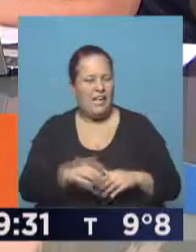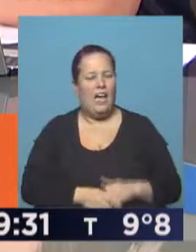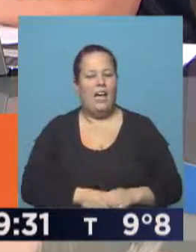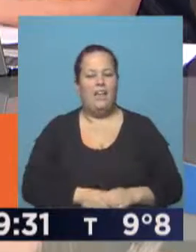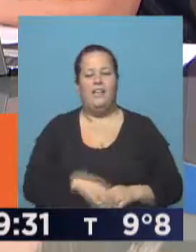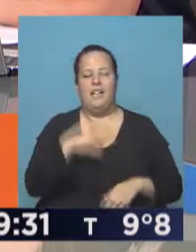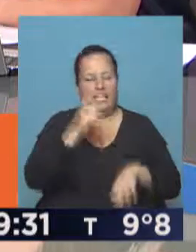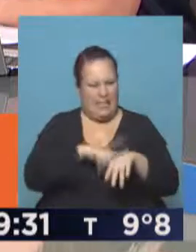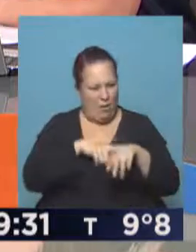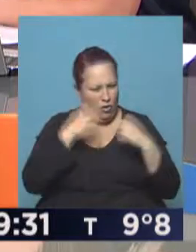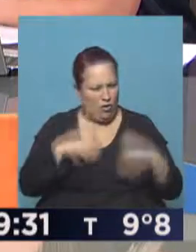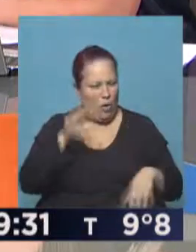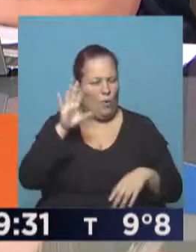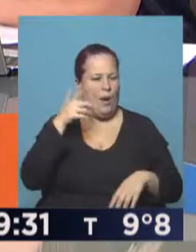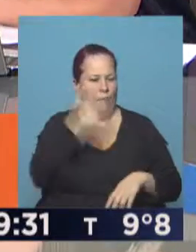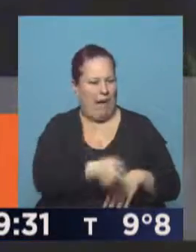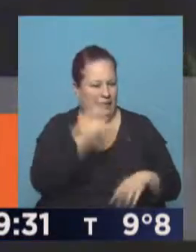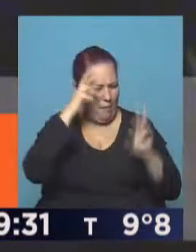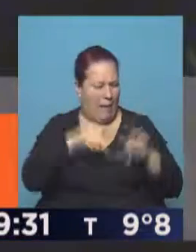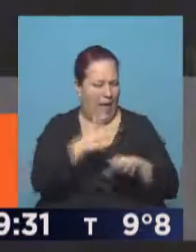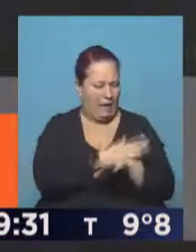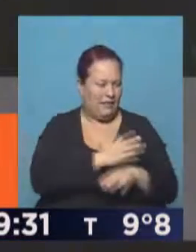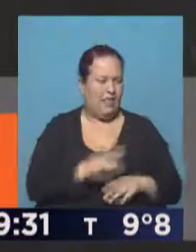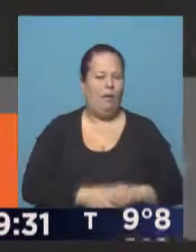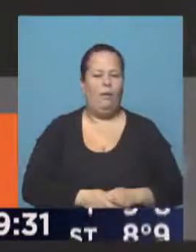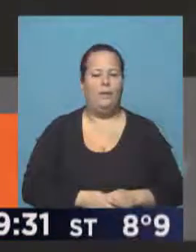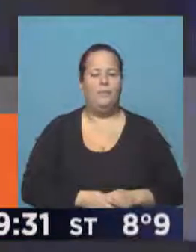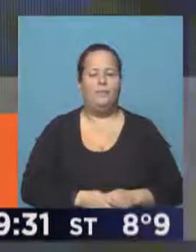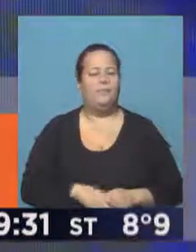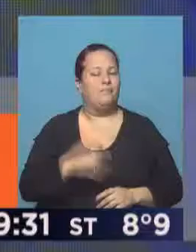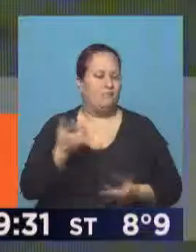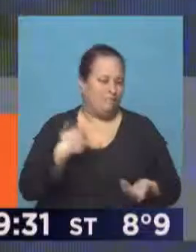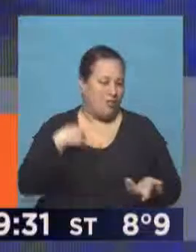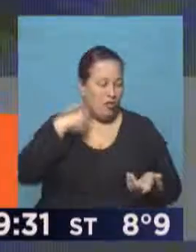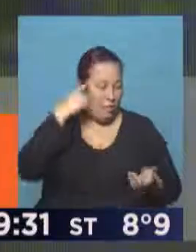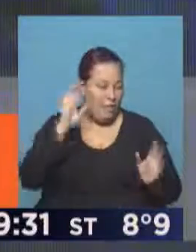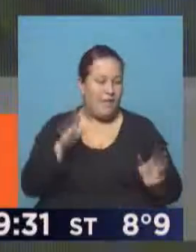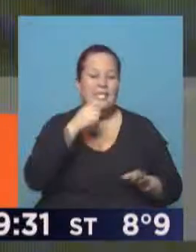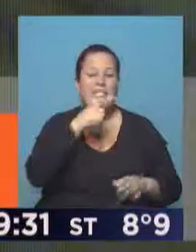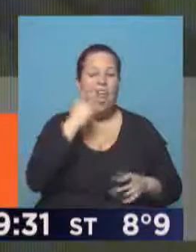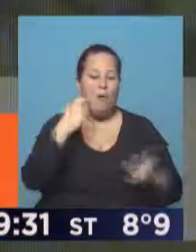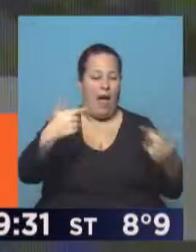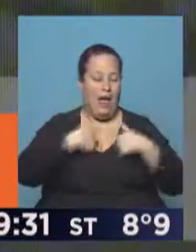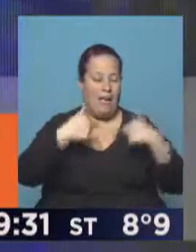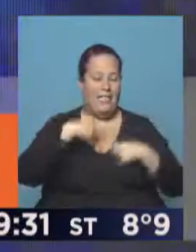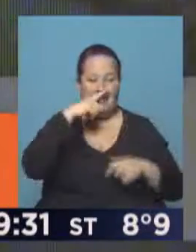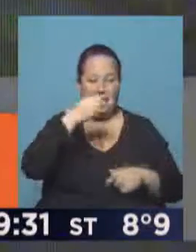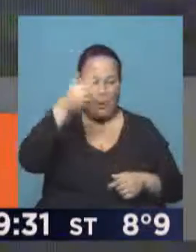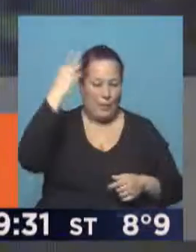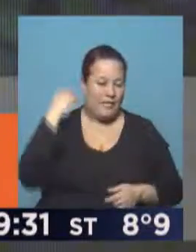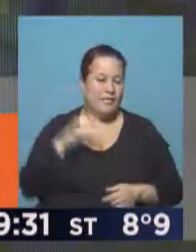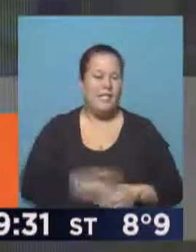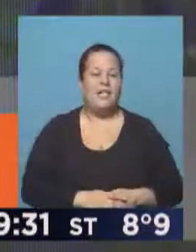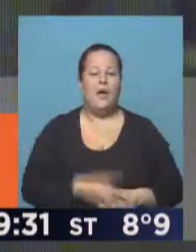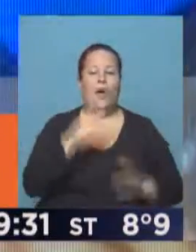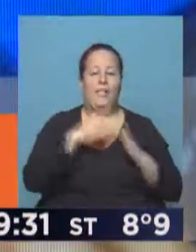tuvo tiempo precisamente de hacer un homicidio premeditado. Y el sentido común me dice que si él fue robado 7 veces antes, dejar cuando